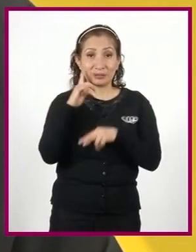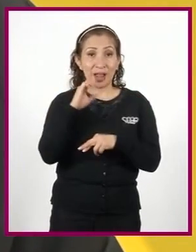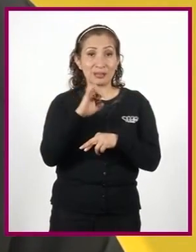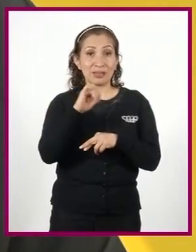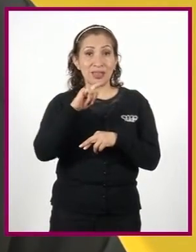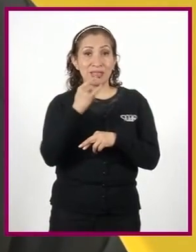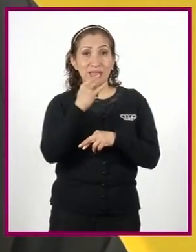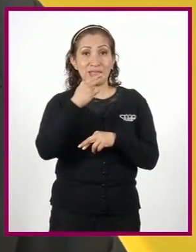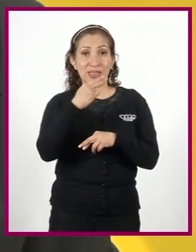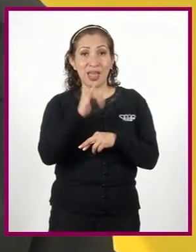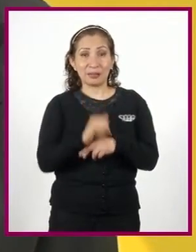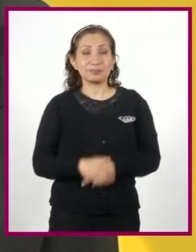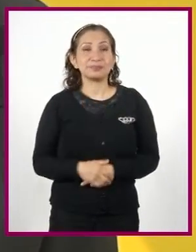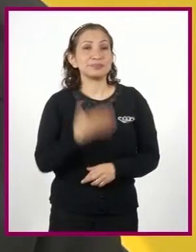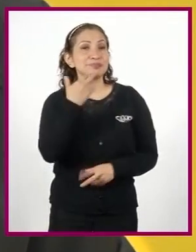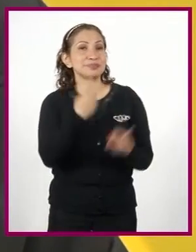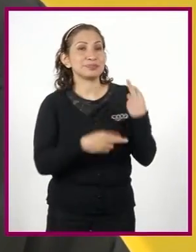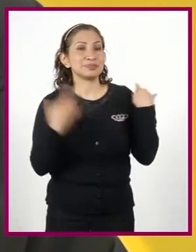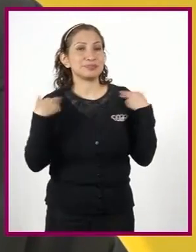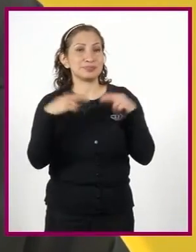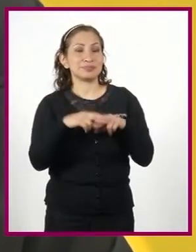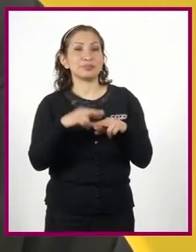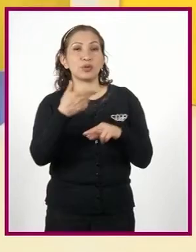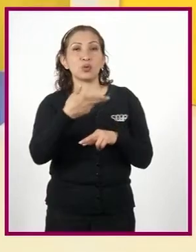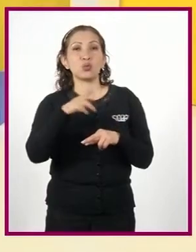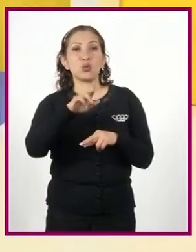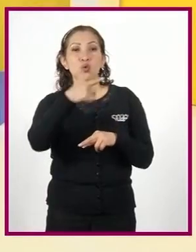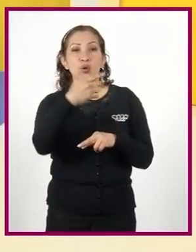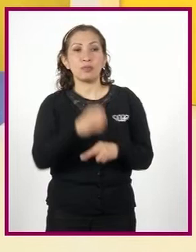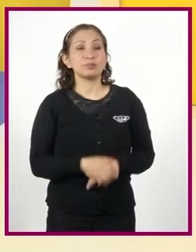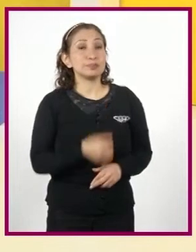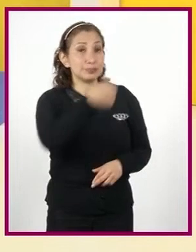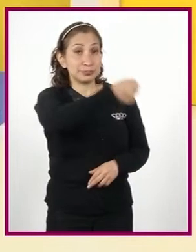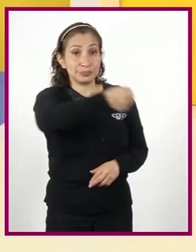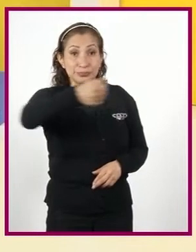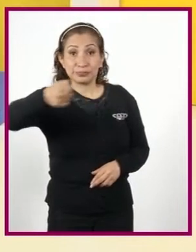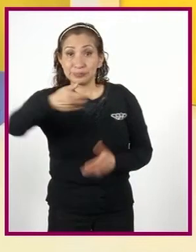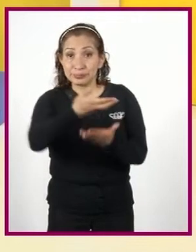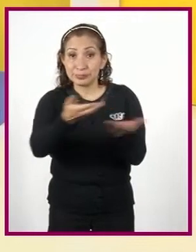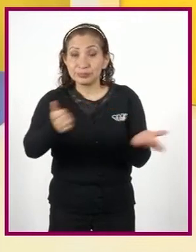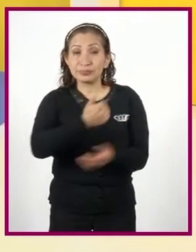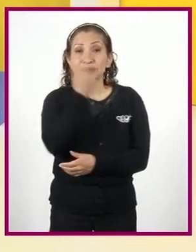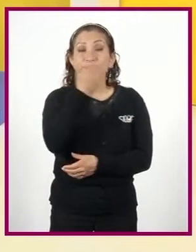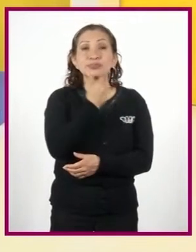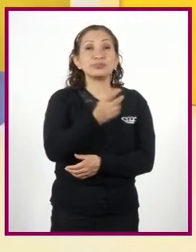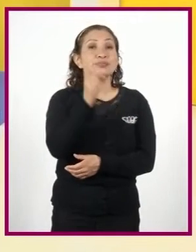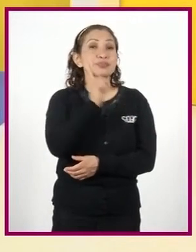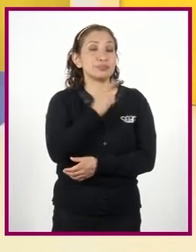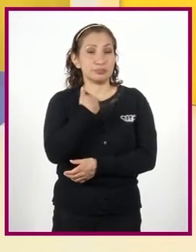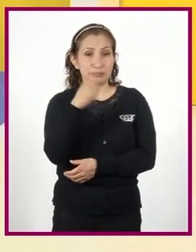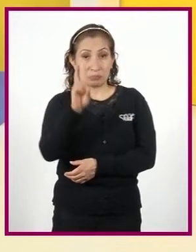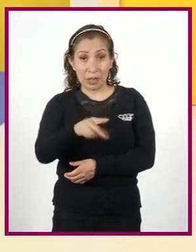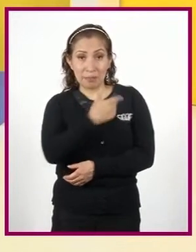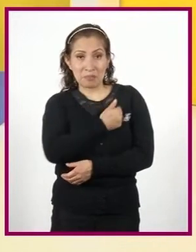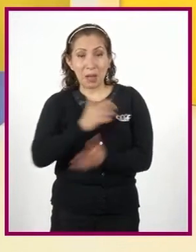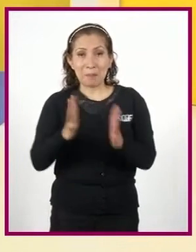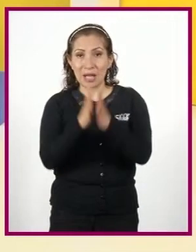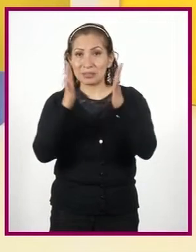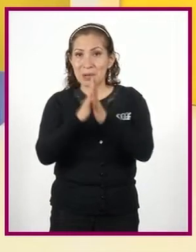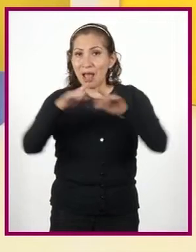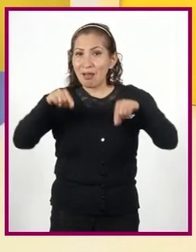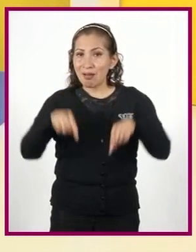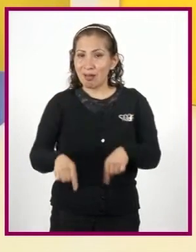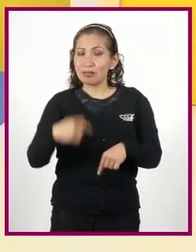Cintia. Bienvenido, profesor Hugo. Saludos a las y los alumnos. Es un gusto participar con